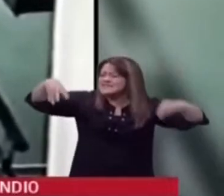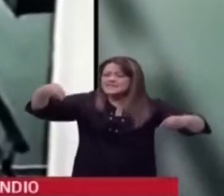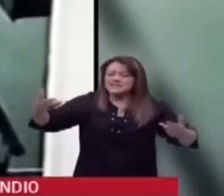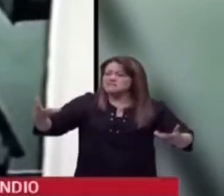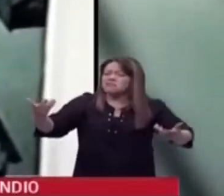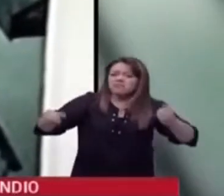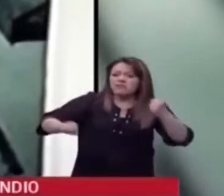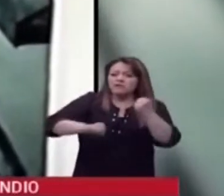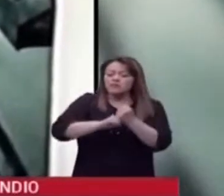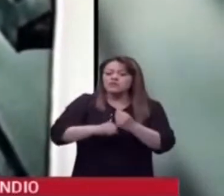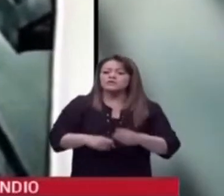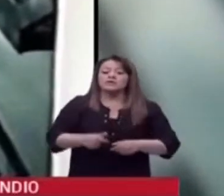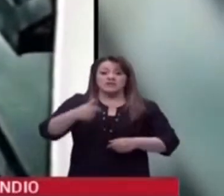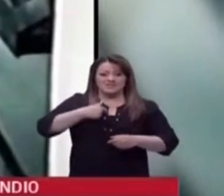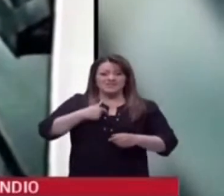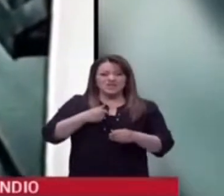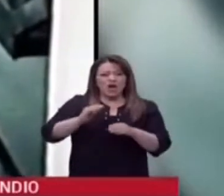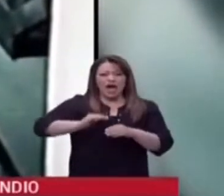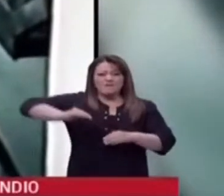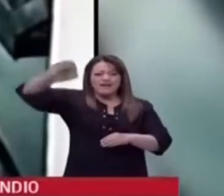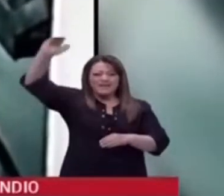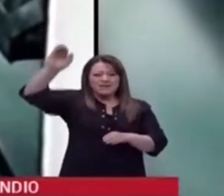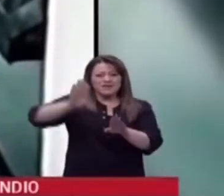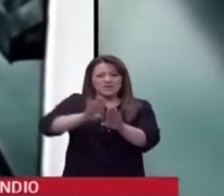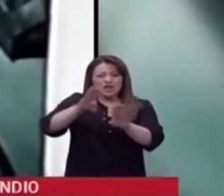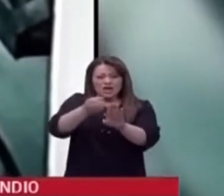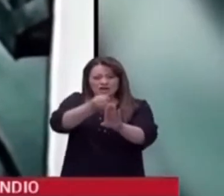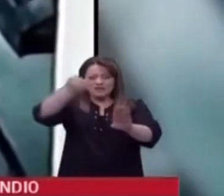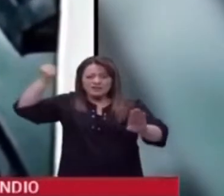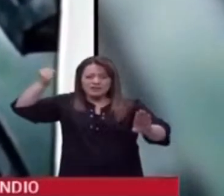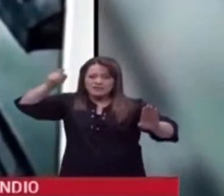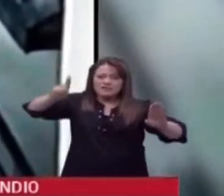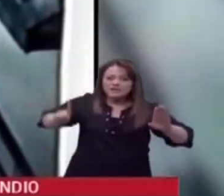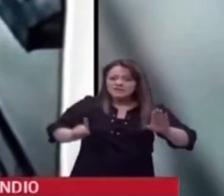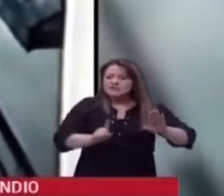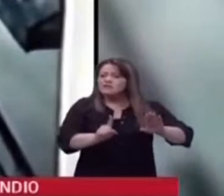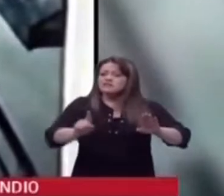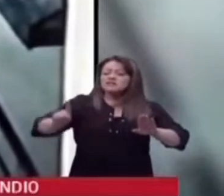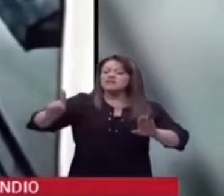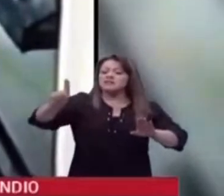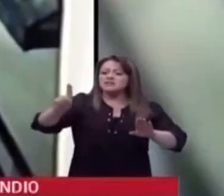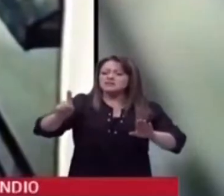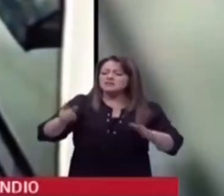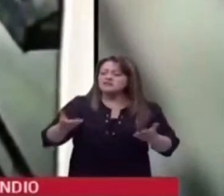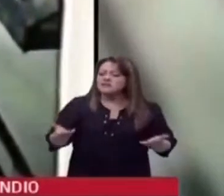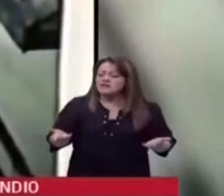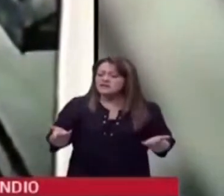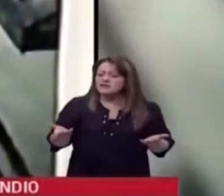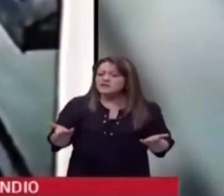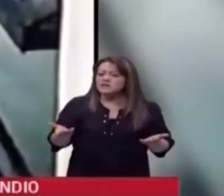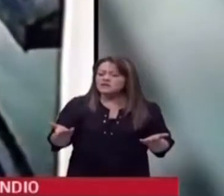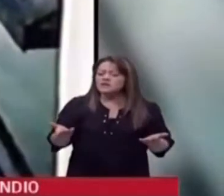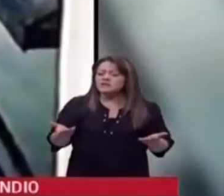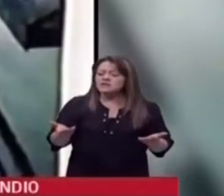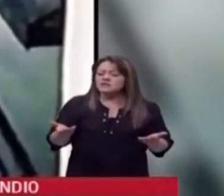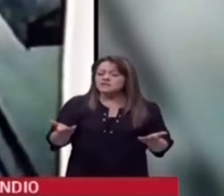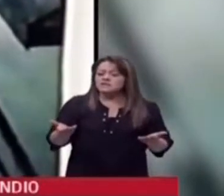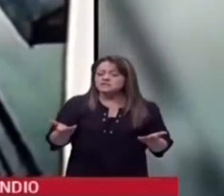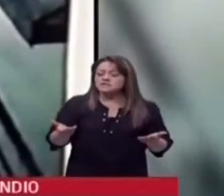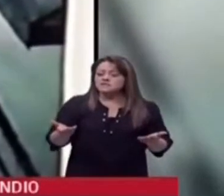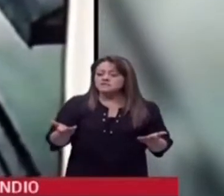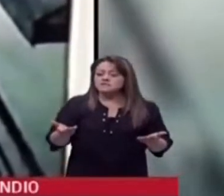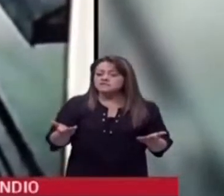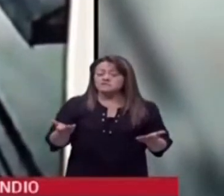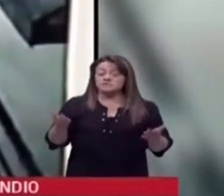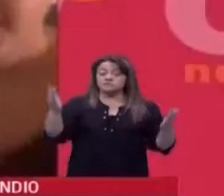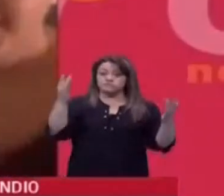gente a ayudarnos. Al entrar el apartamento era negro, todo era negro, todo era cenizas, todo